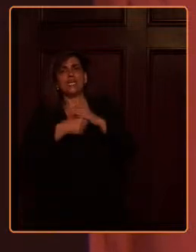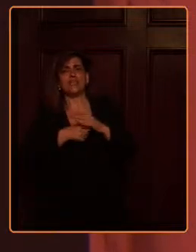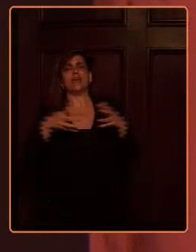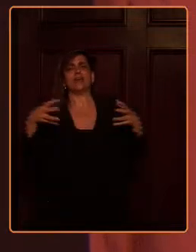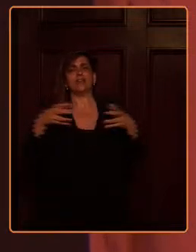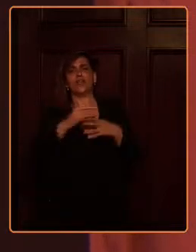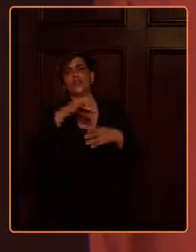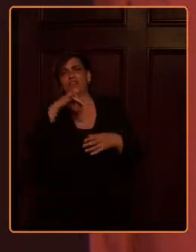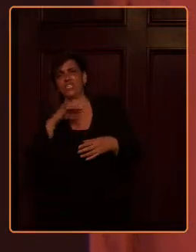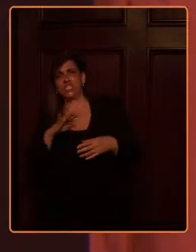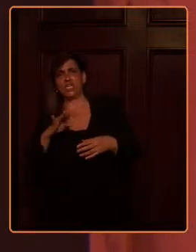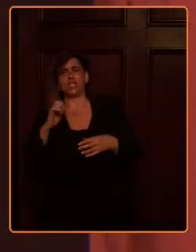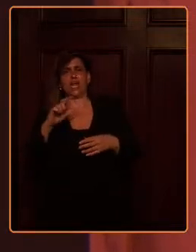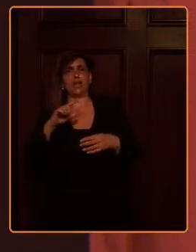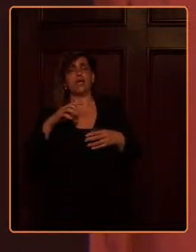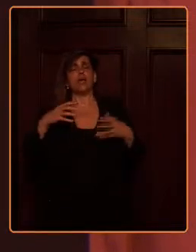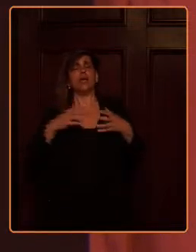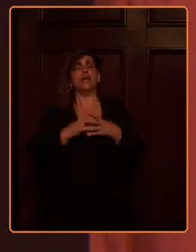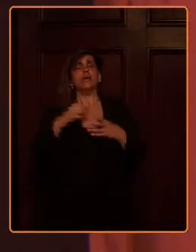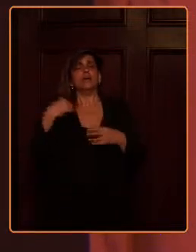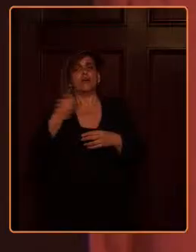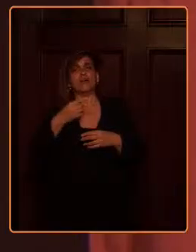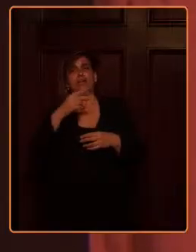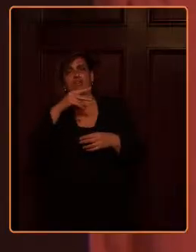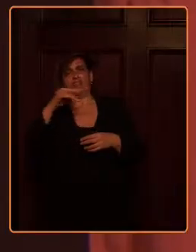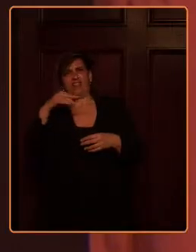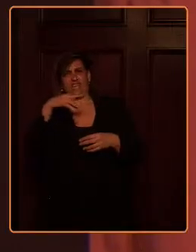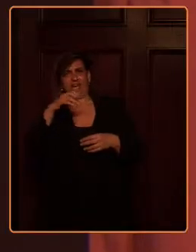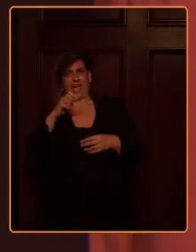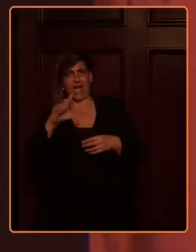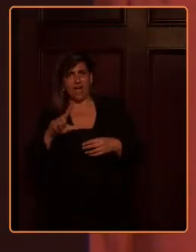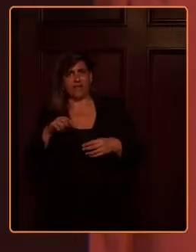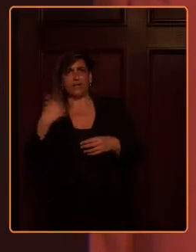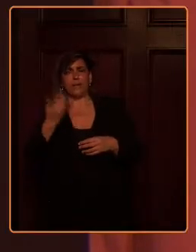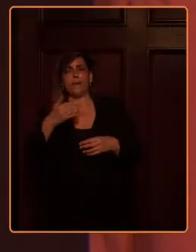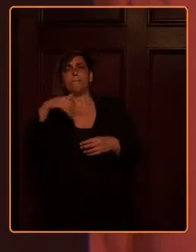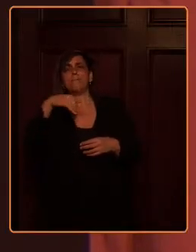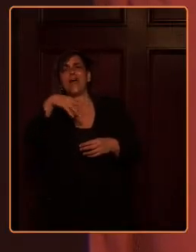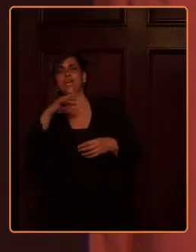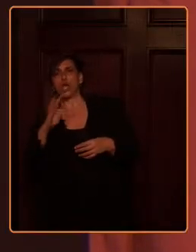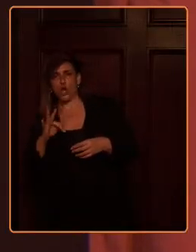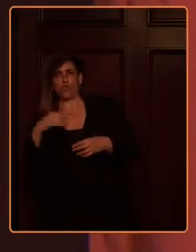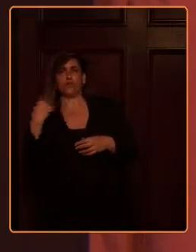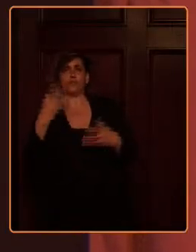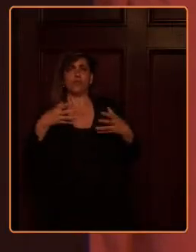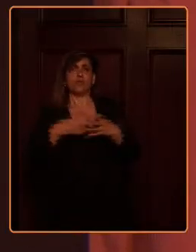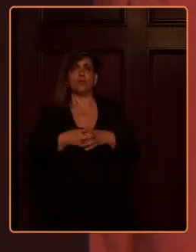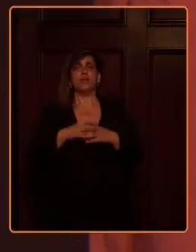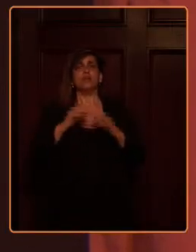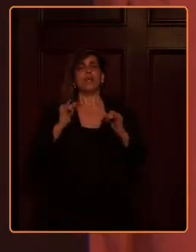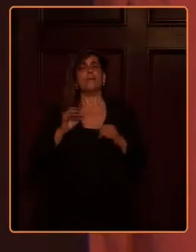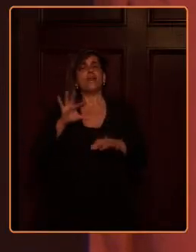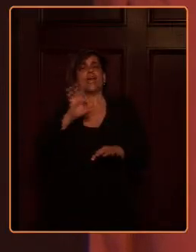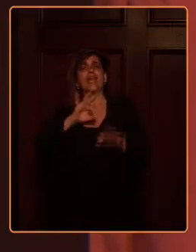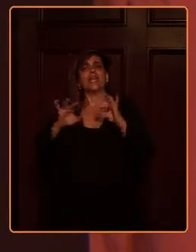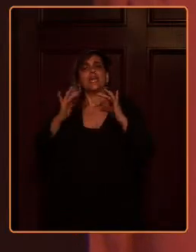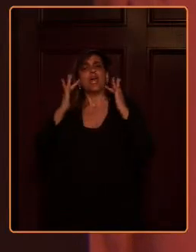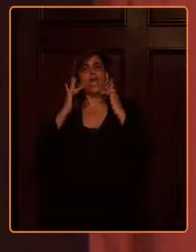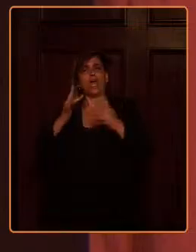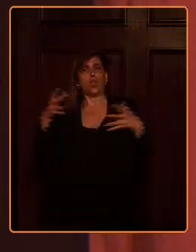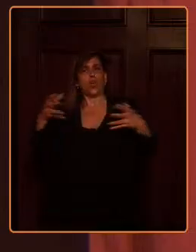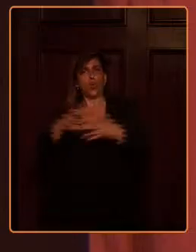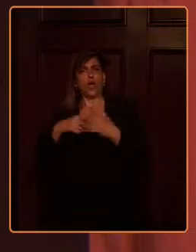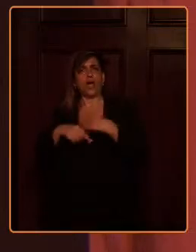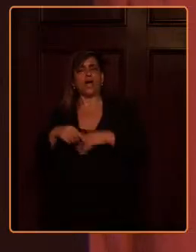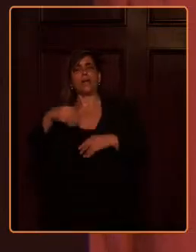Promise, McKinsey & Company, EdTech Hub, Microbit Foundation, Elige Educar, Humbox,